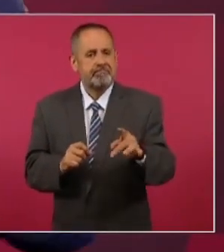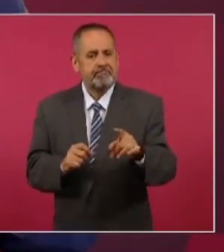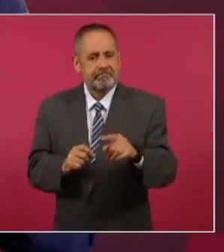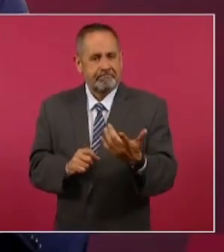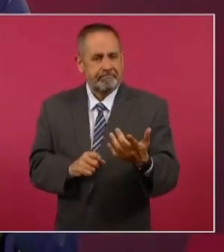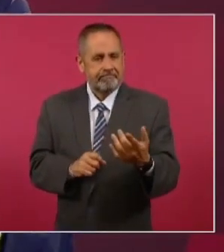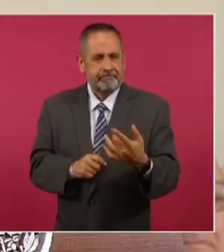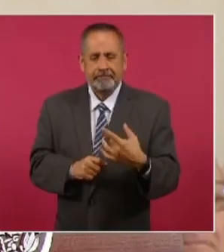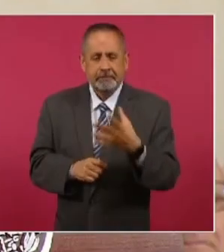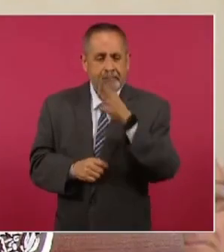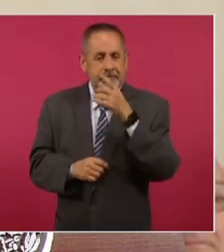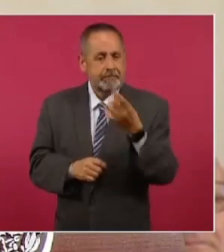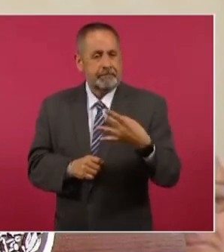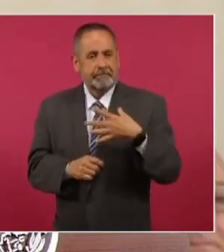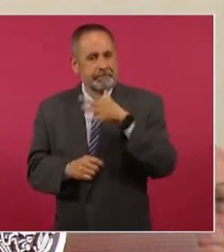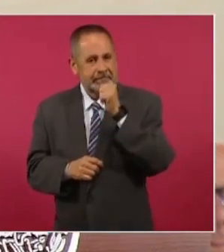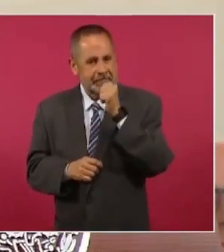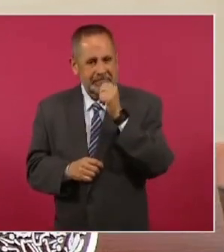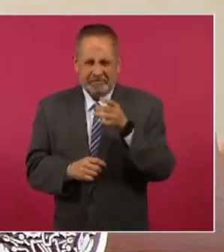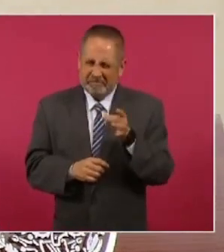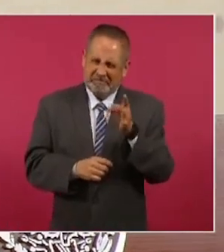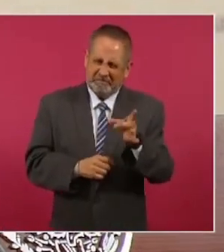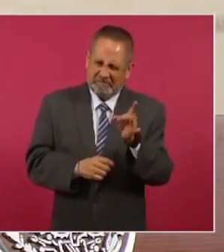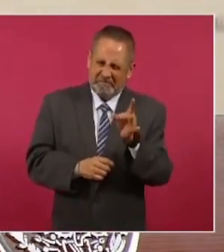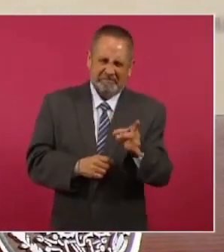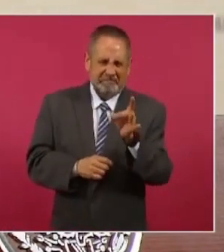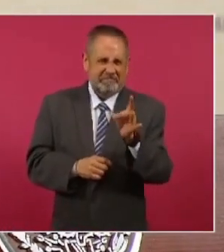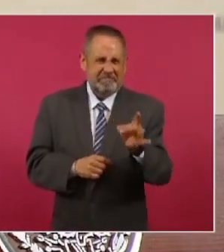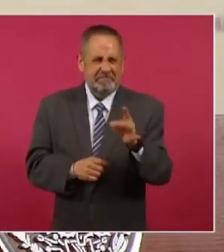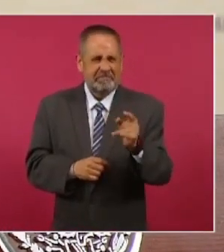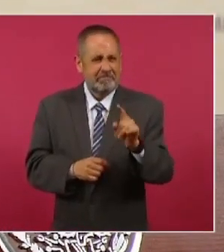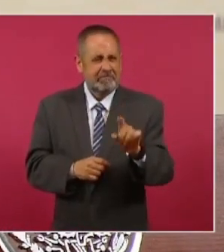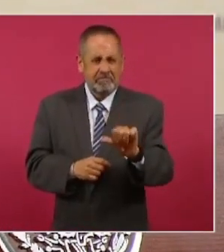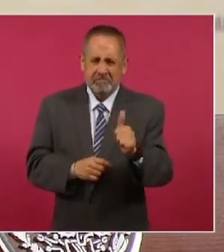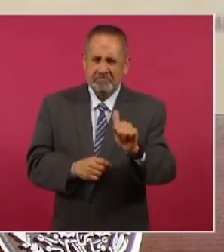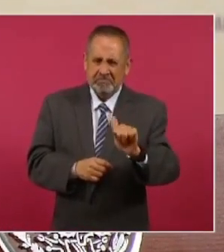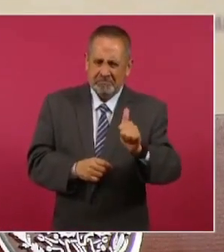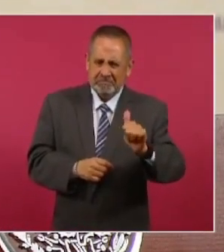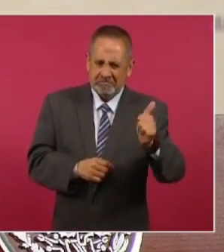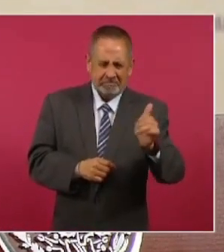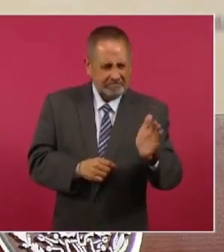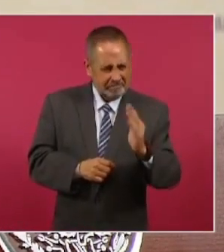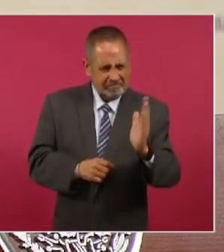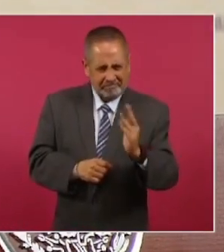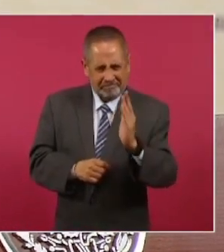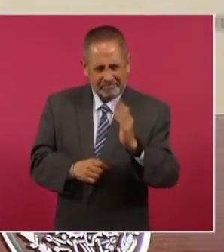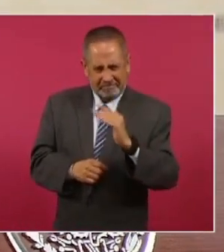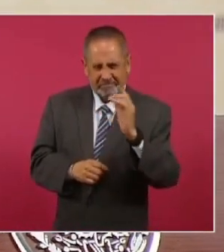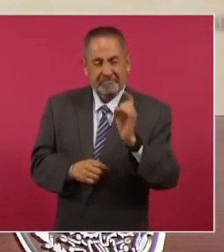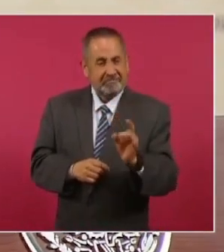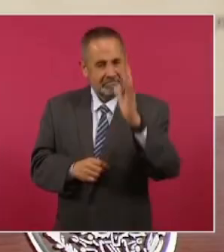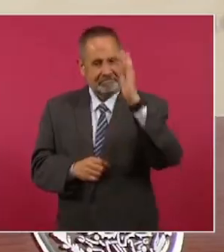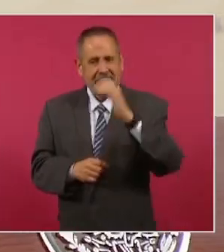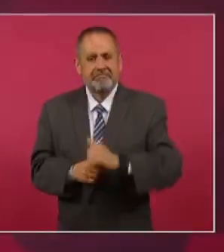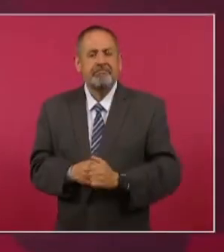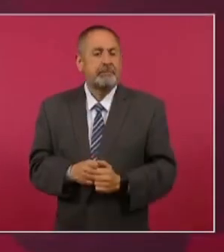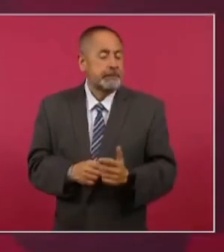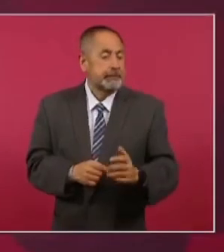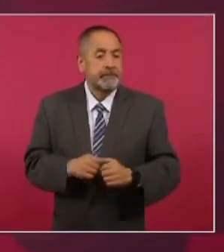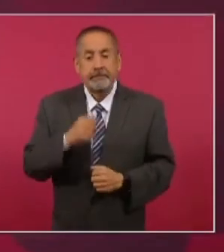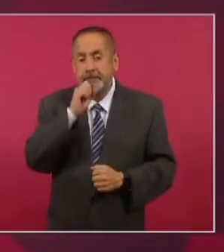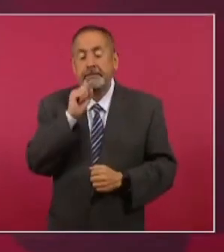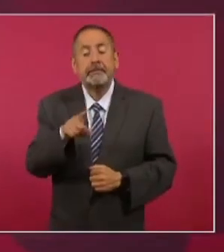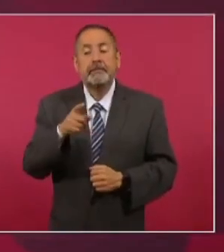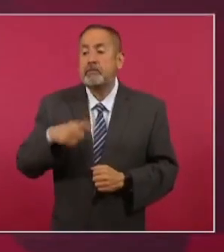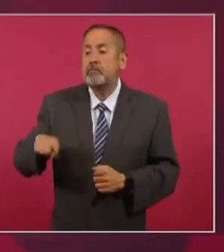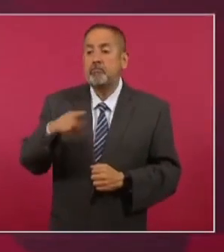las tres entradas que estuvo pichando y luego muy acertadamente también